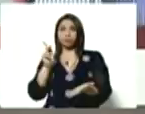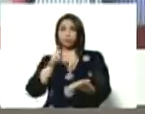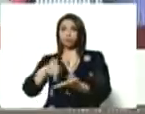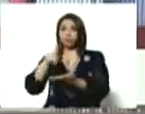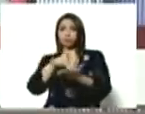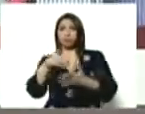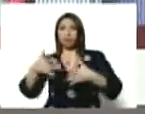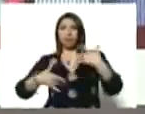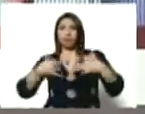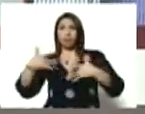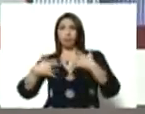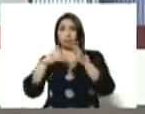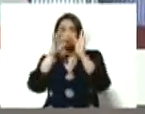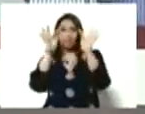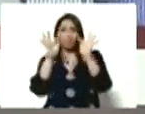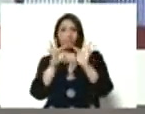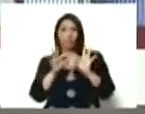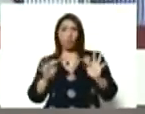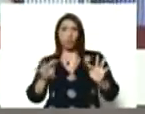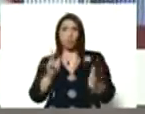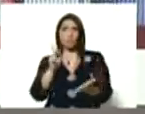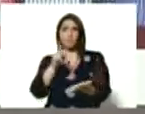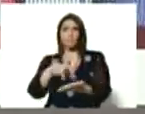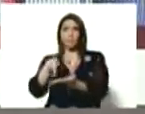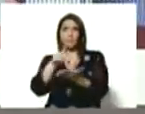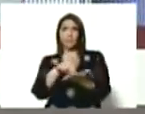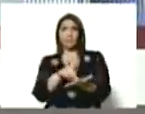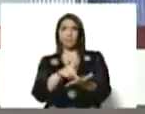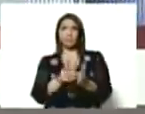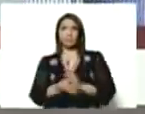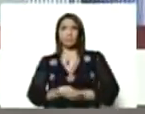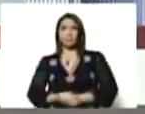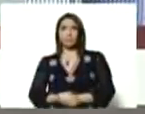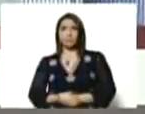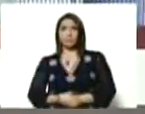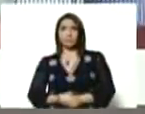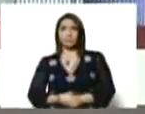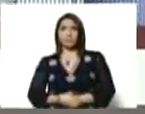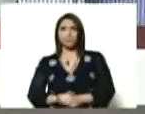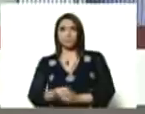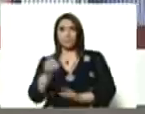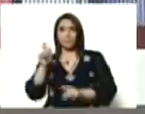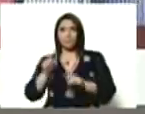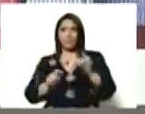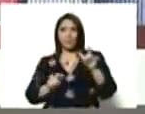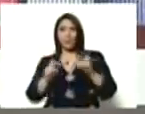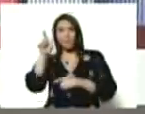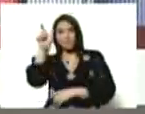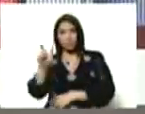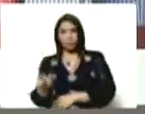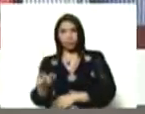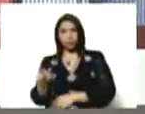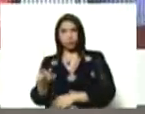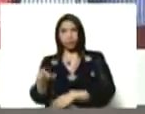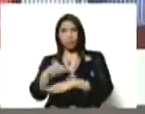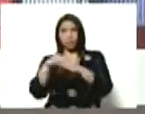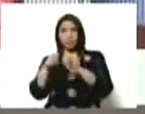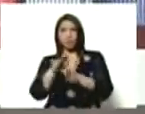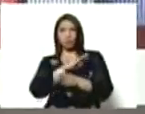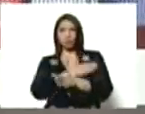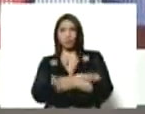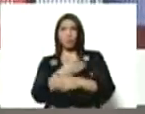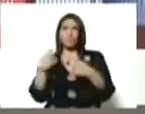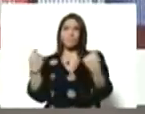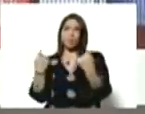el acto de manera presencial y de manera remota. Ciudadano Jorge Arreaza Monserrat, ministro del Poder Popular